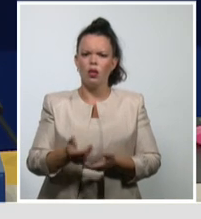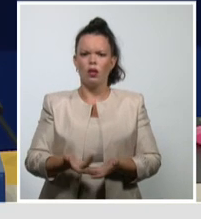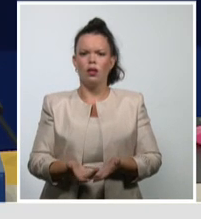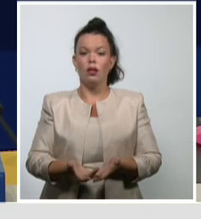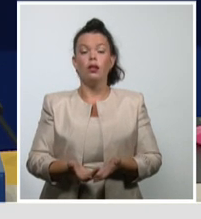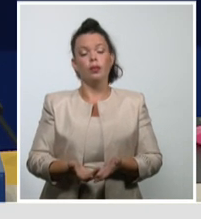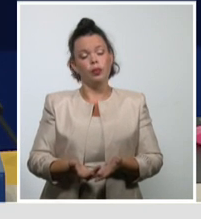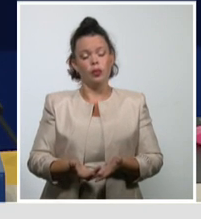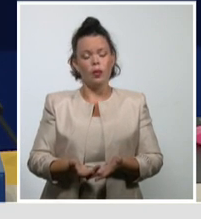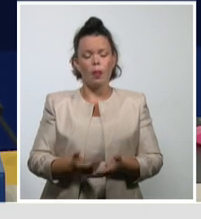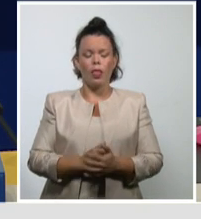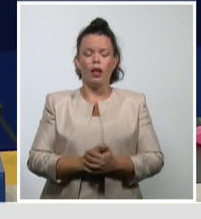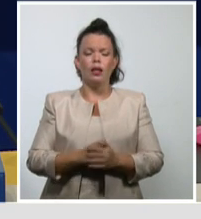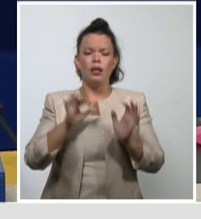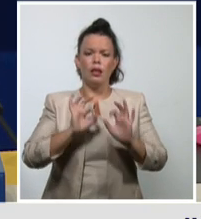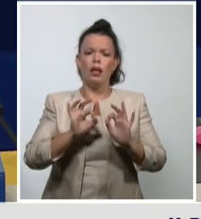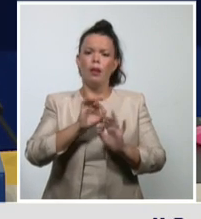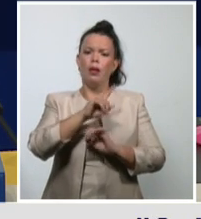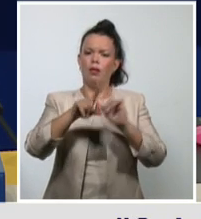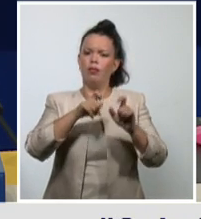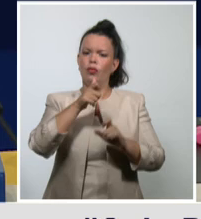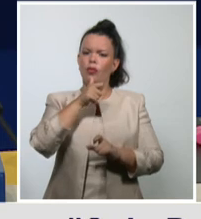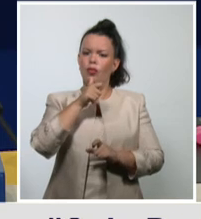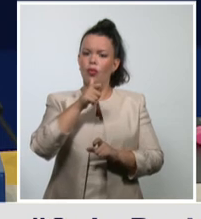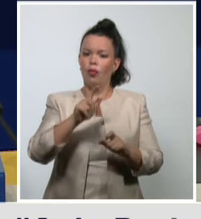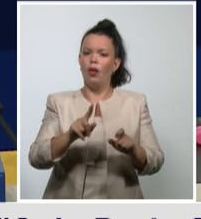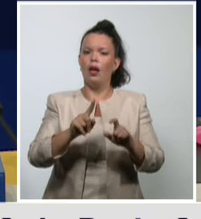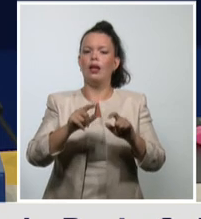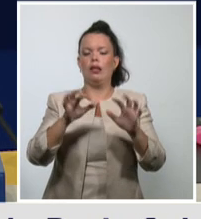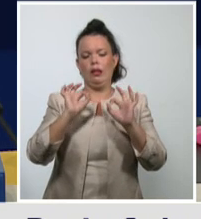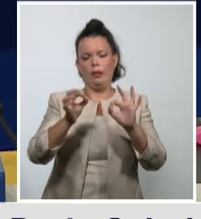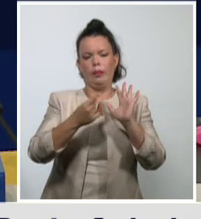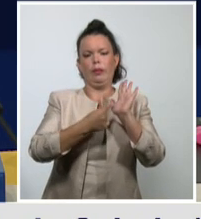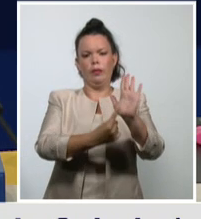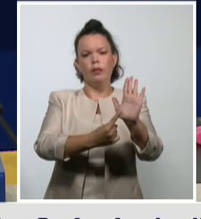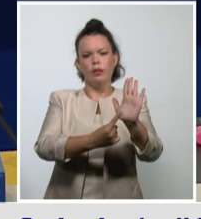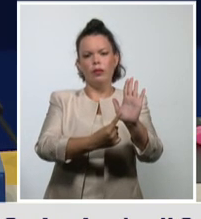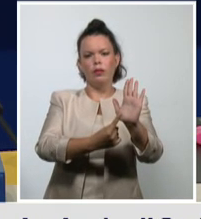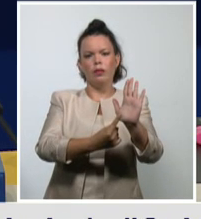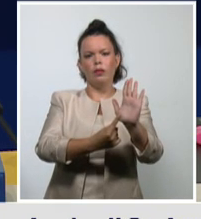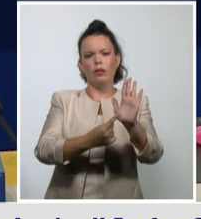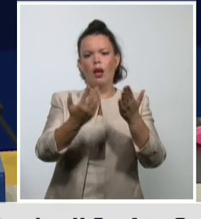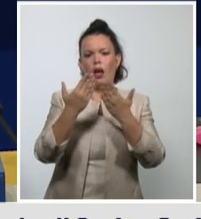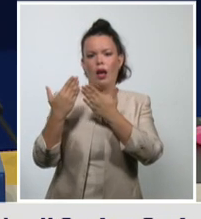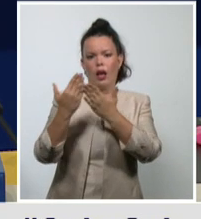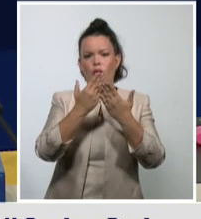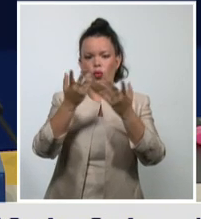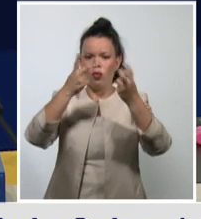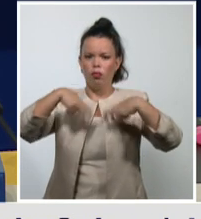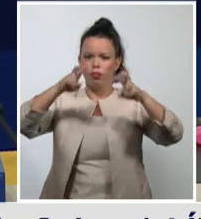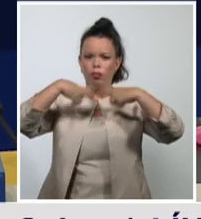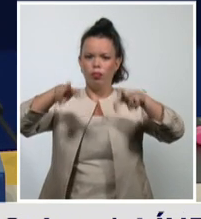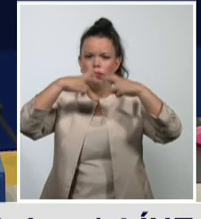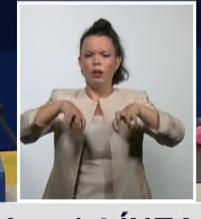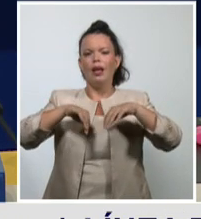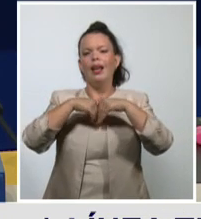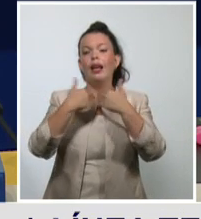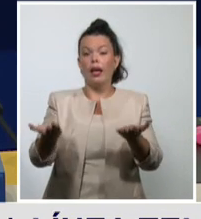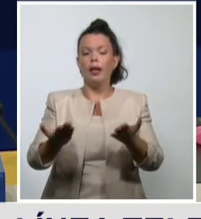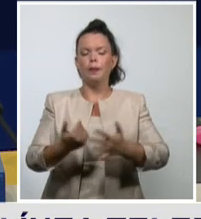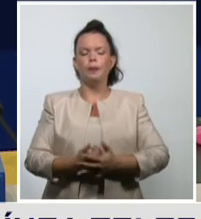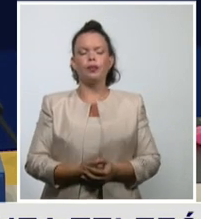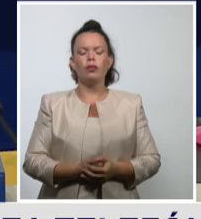¿no? Y se ha demostrado por los estudios que se han hecho que